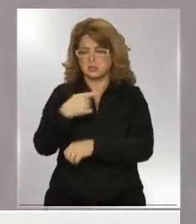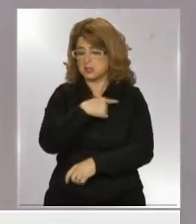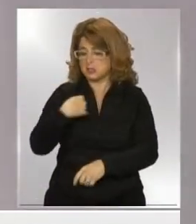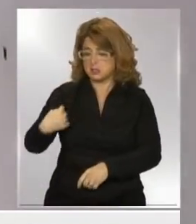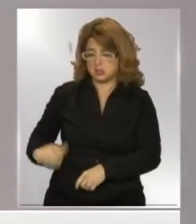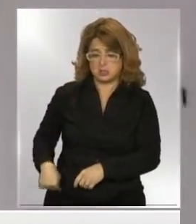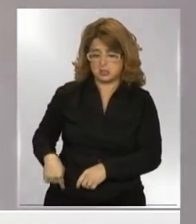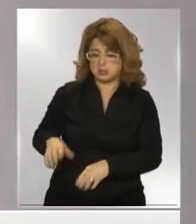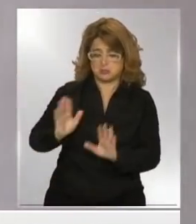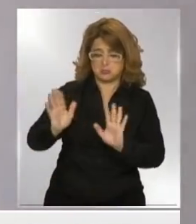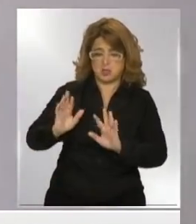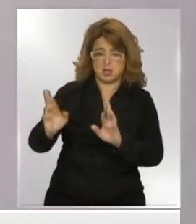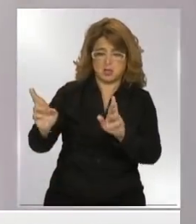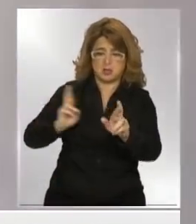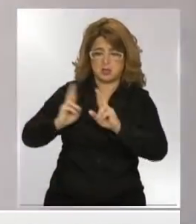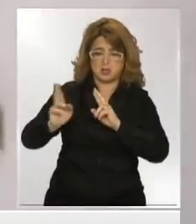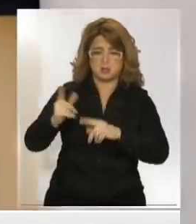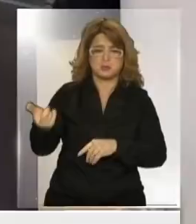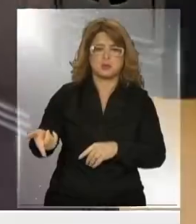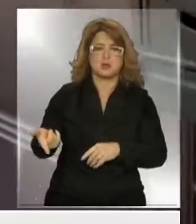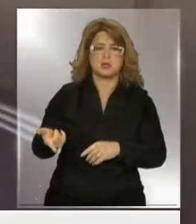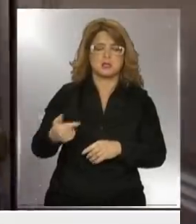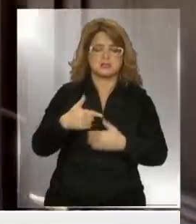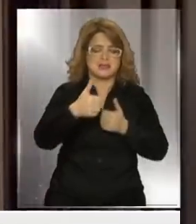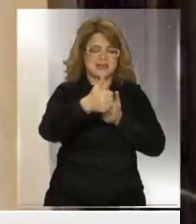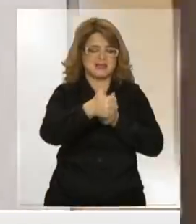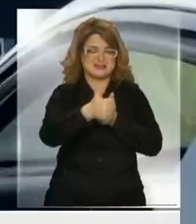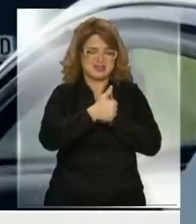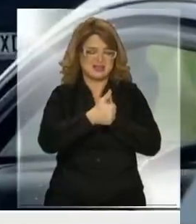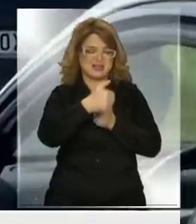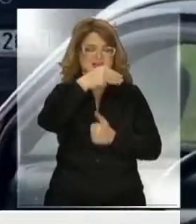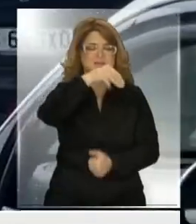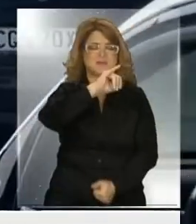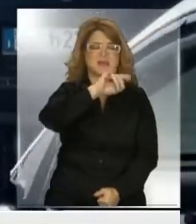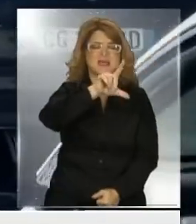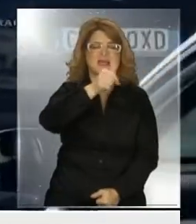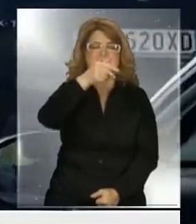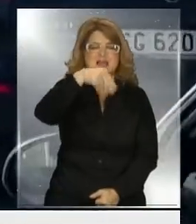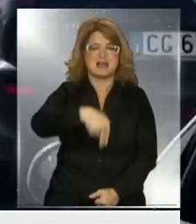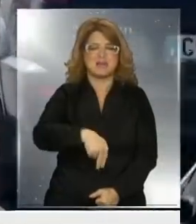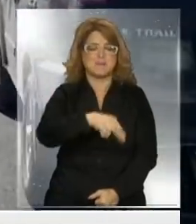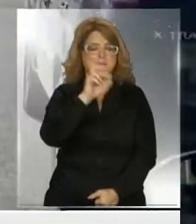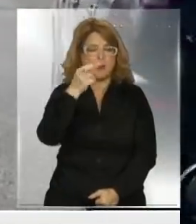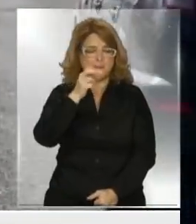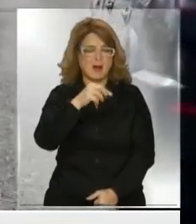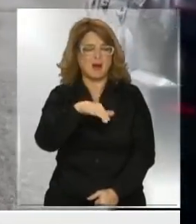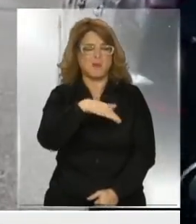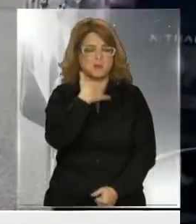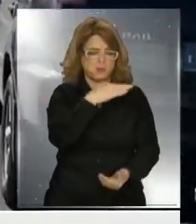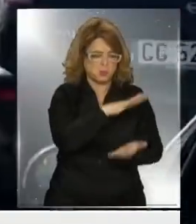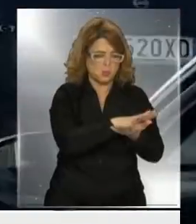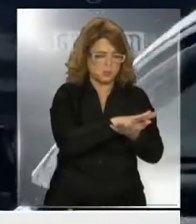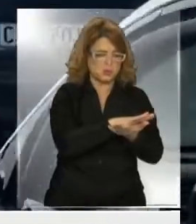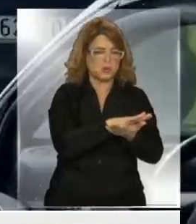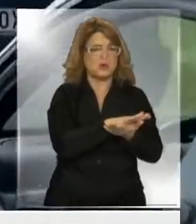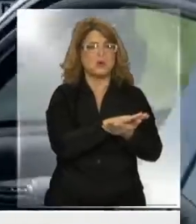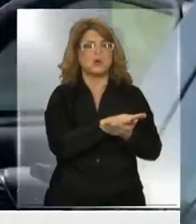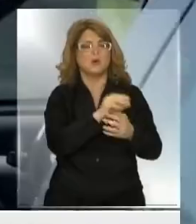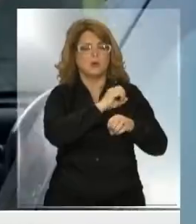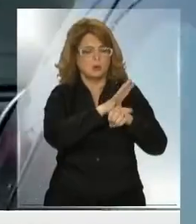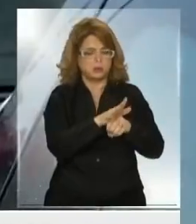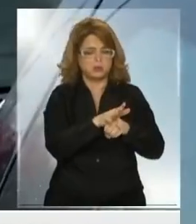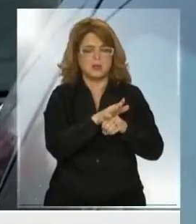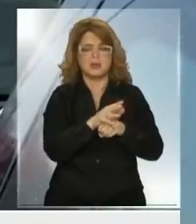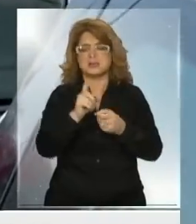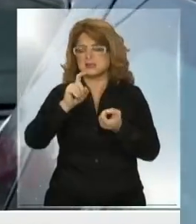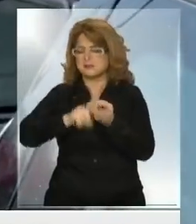Él reside en Codogno, cerca de Milán. Su padre murió de COVID-19 y su esposa también contagiada dio a